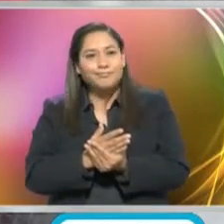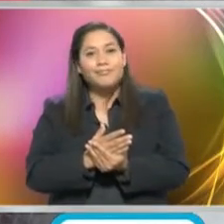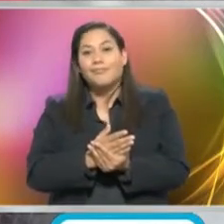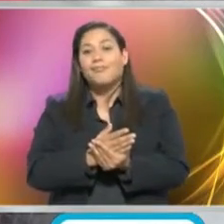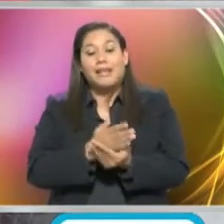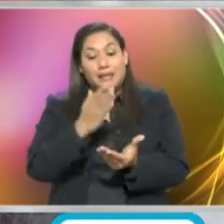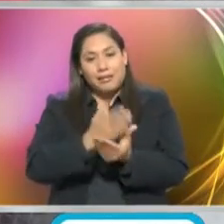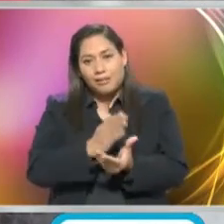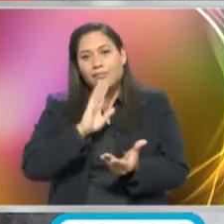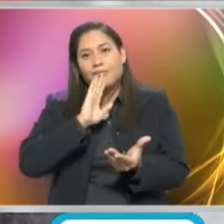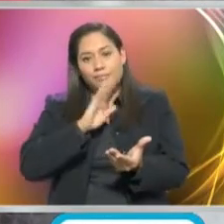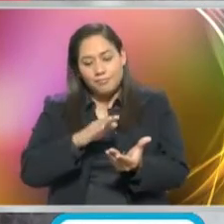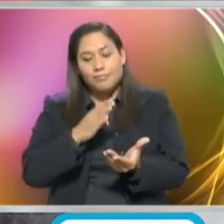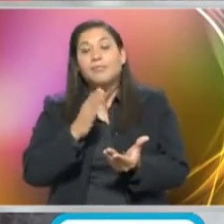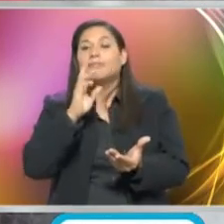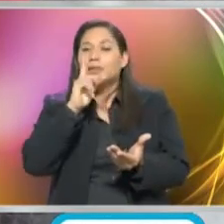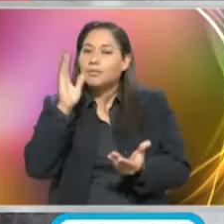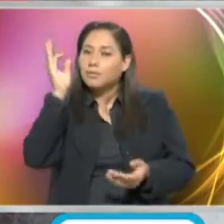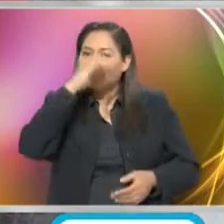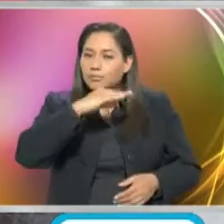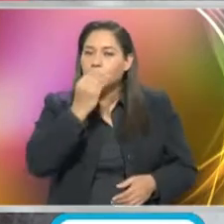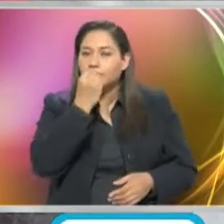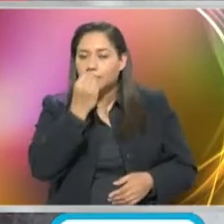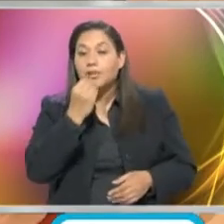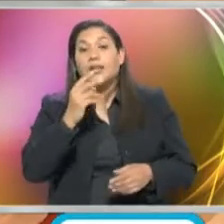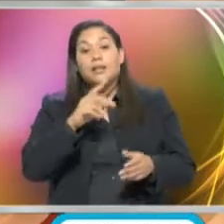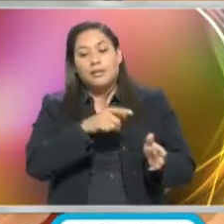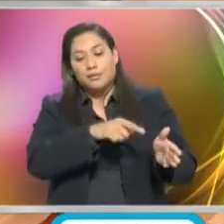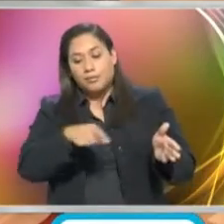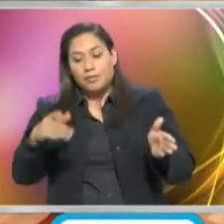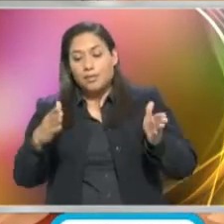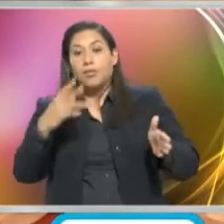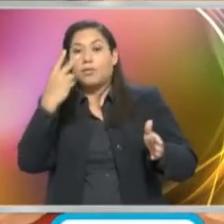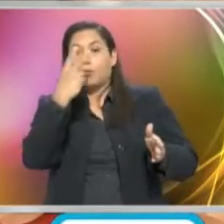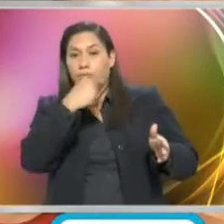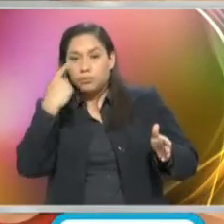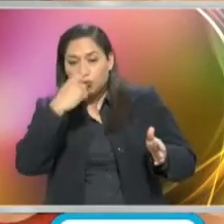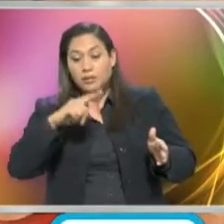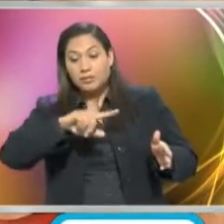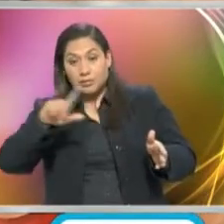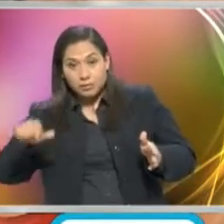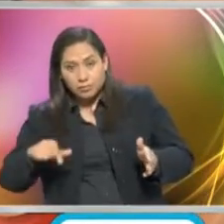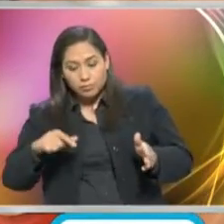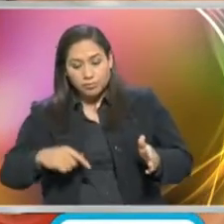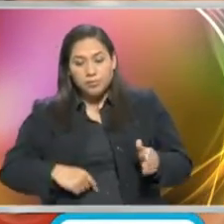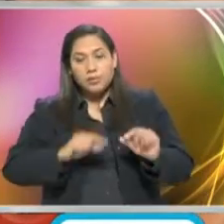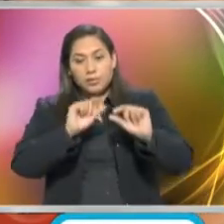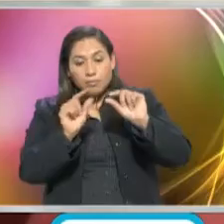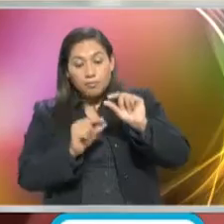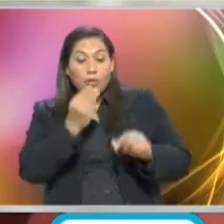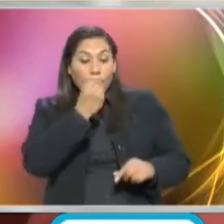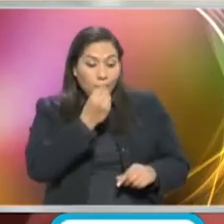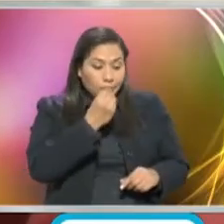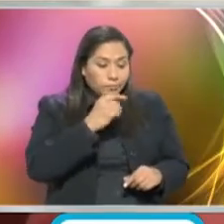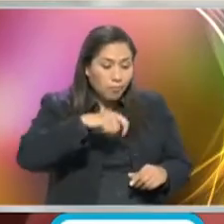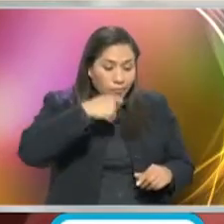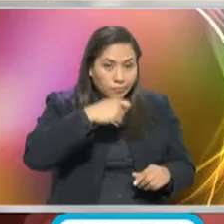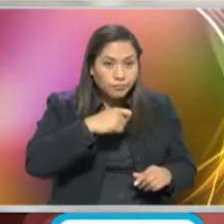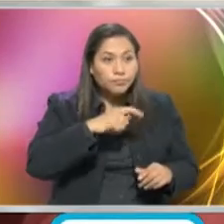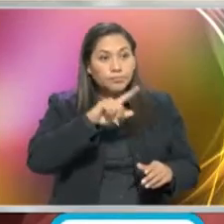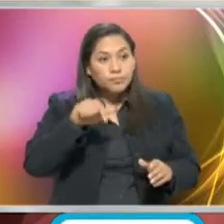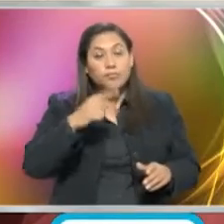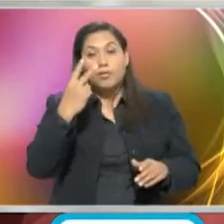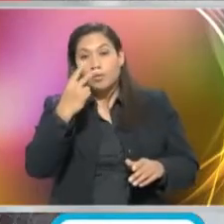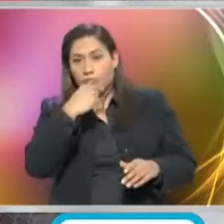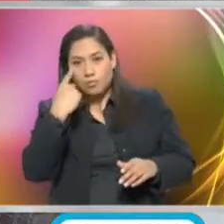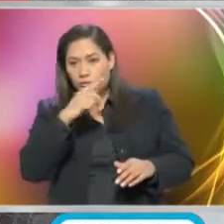los tacos, 2, que sea algo ligero y tarda 2 horas después para poderte dormir. 2 horas después de que terminas de comer Que o terminas de desde que cenar. empiezas